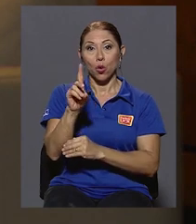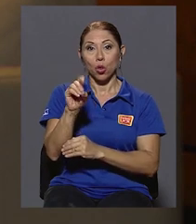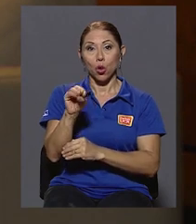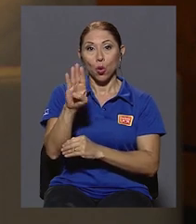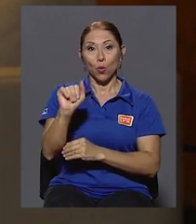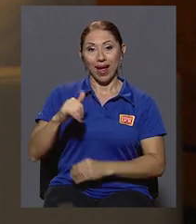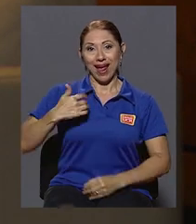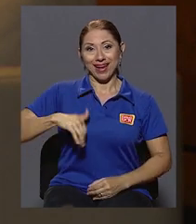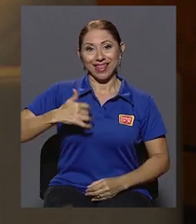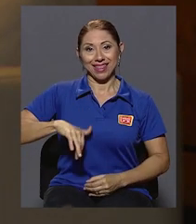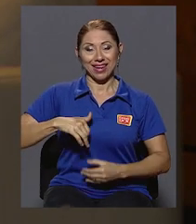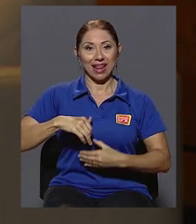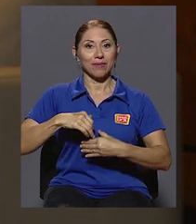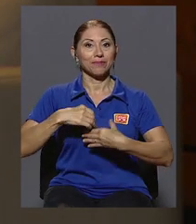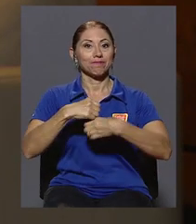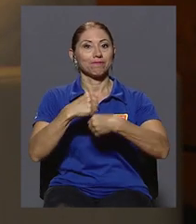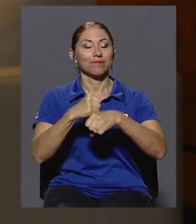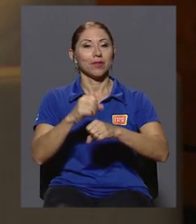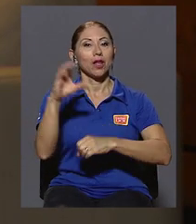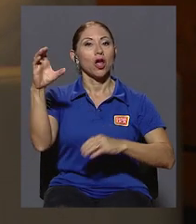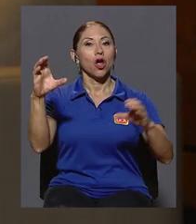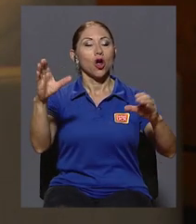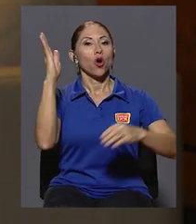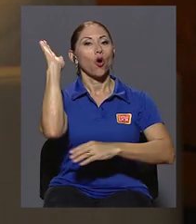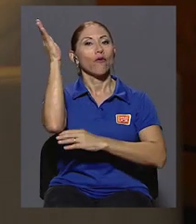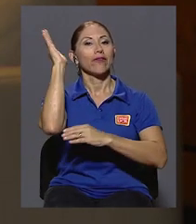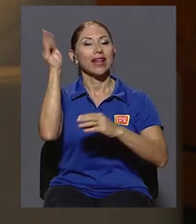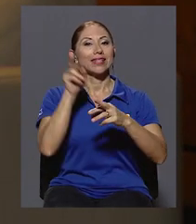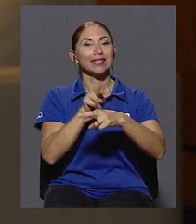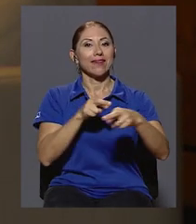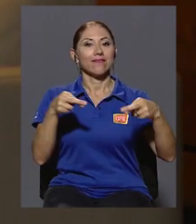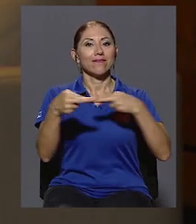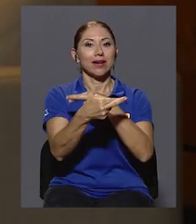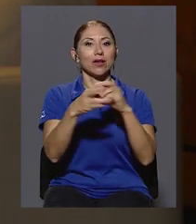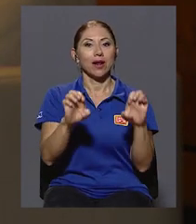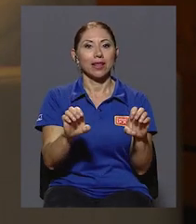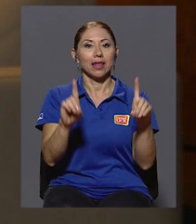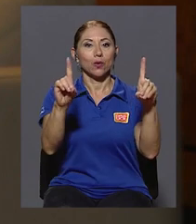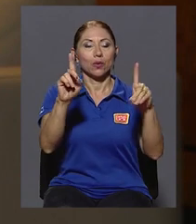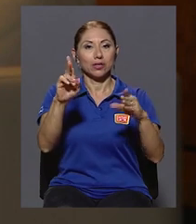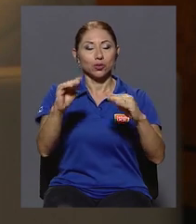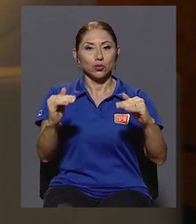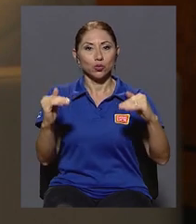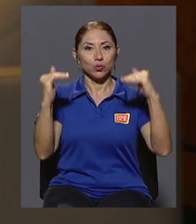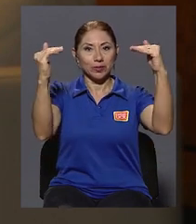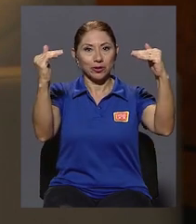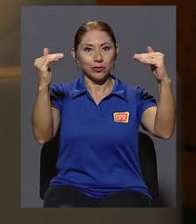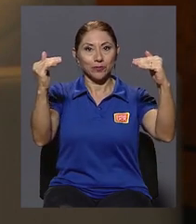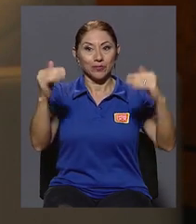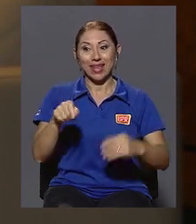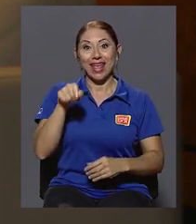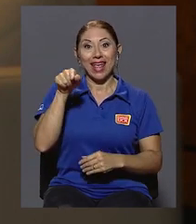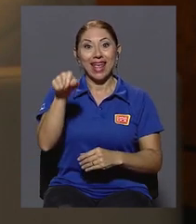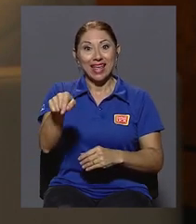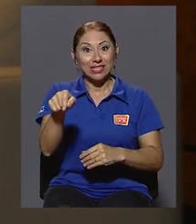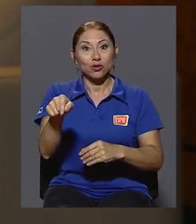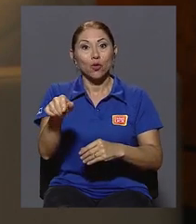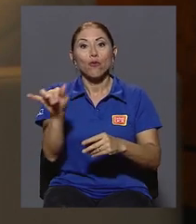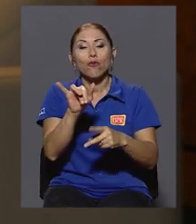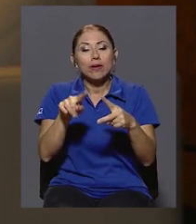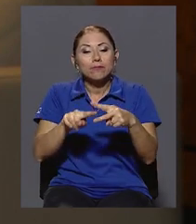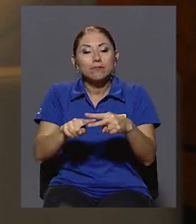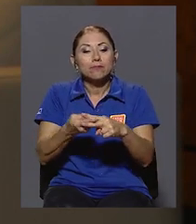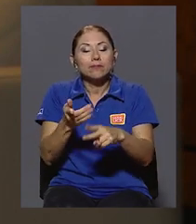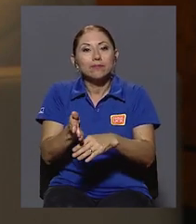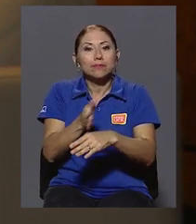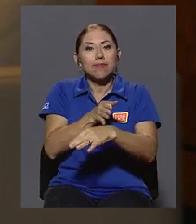Córdoba, Argentina, la Conferencia Regional de Educación Superior, la cual fue la